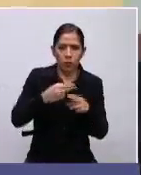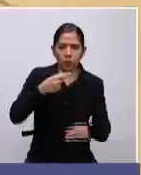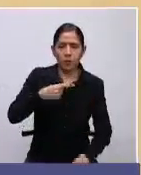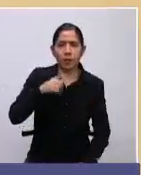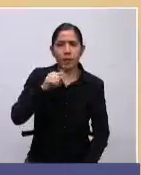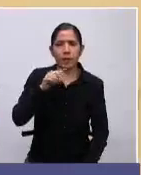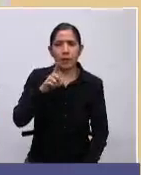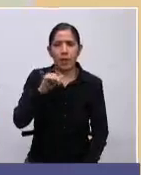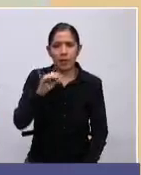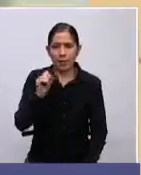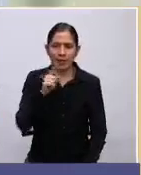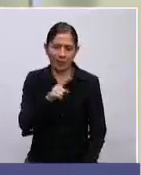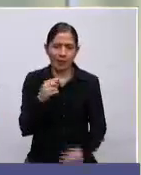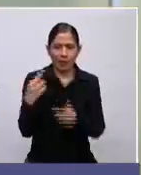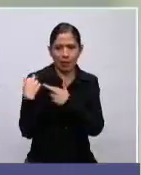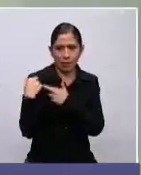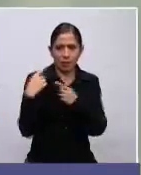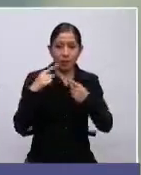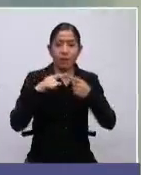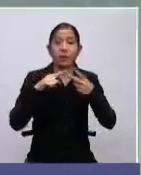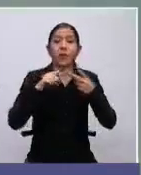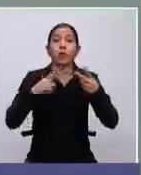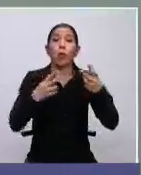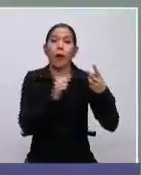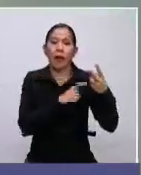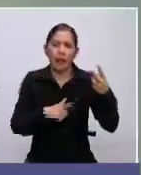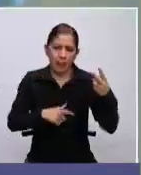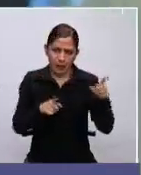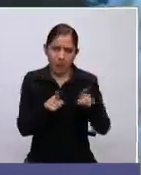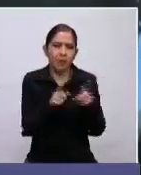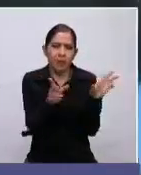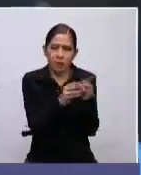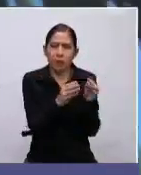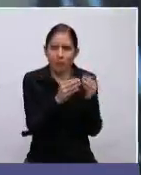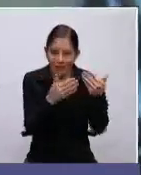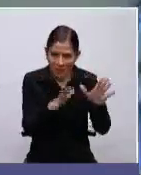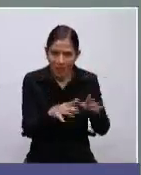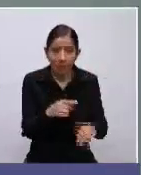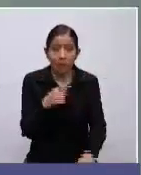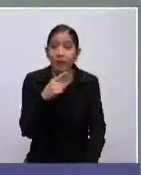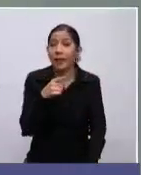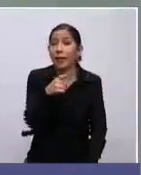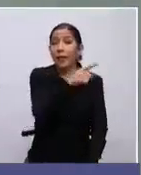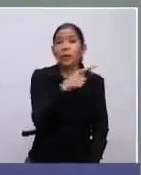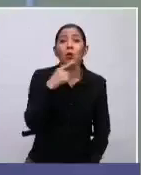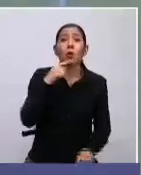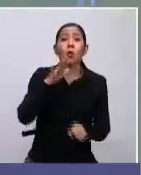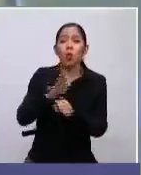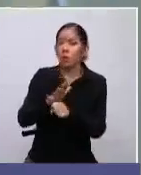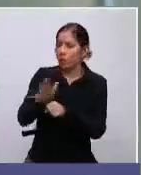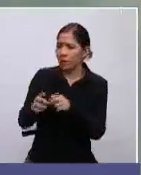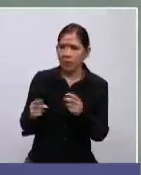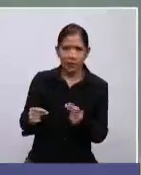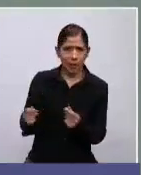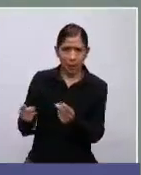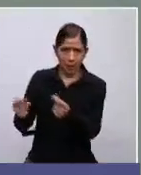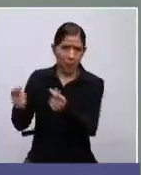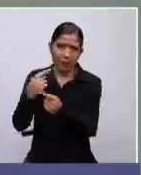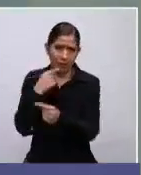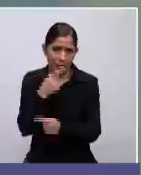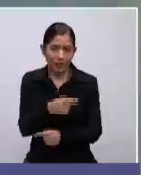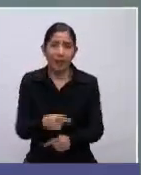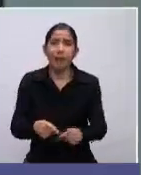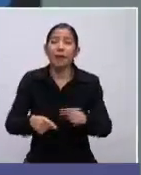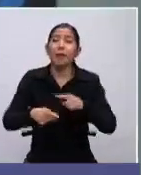responsable, también con el subalcalde, con ellos. Y ellos se han comprometido a agilizar esto, pero